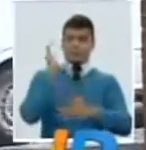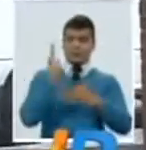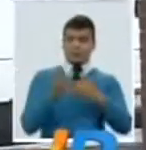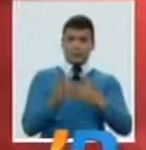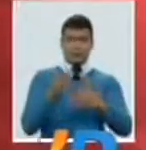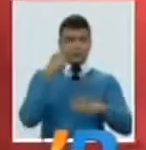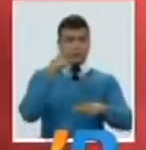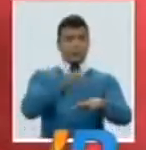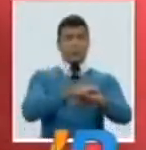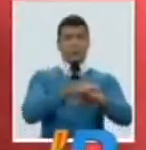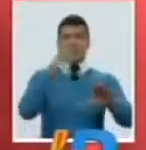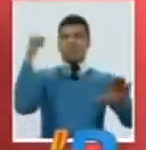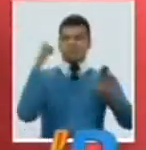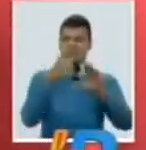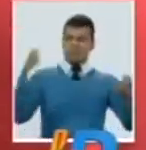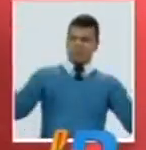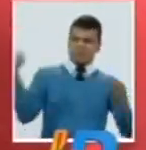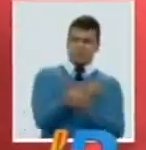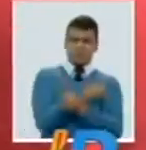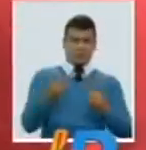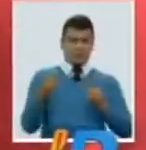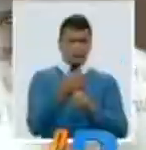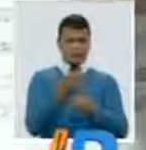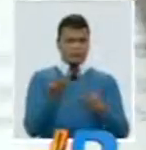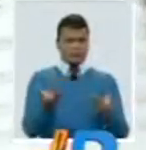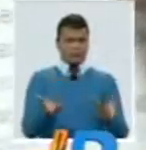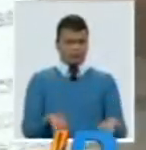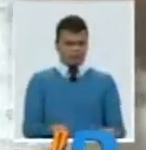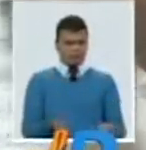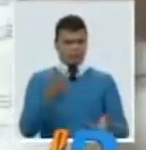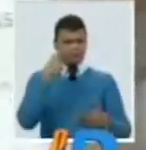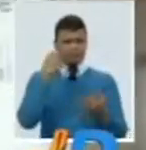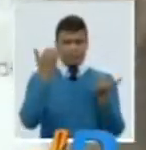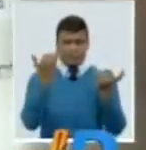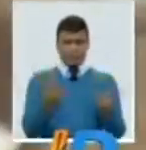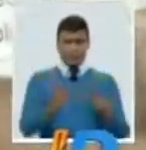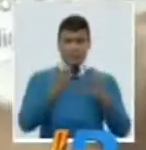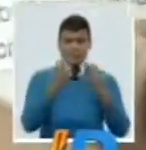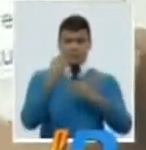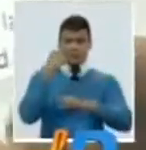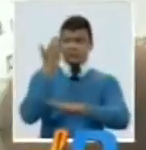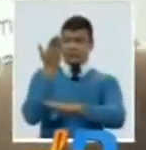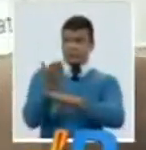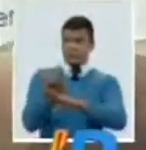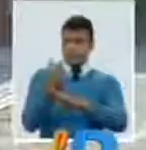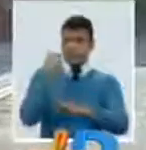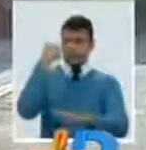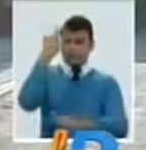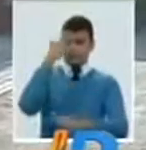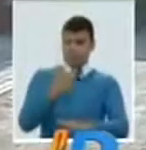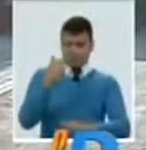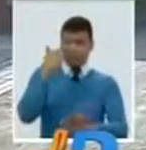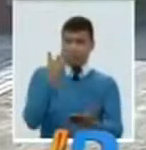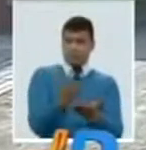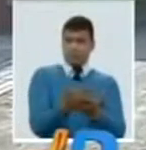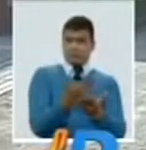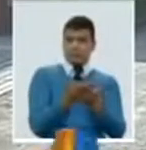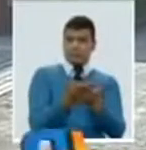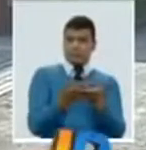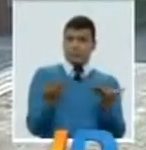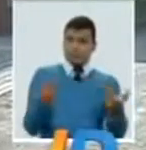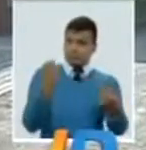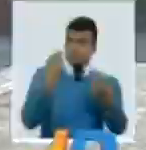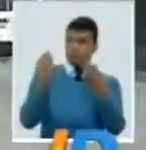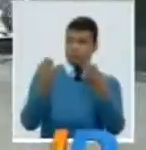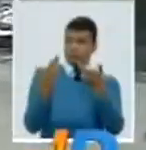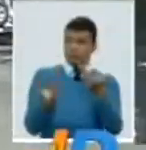en la que afirmaban maltrato contra el menor. Ante este hecho, la familia solicitó realizar exámenes que permitieran esclarecer los